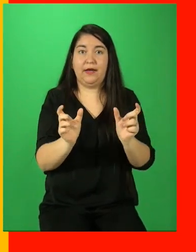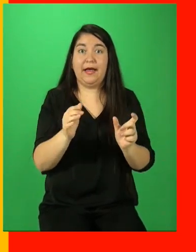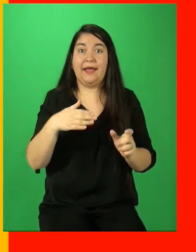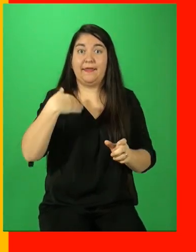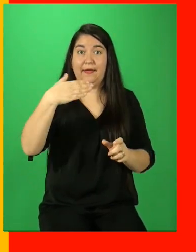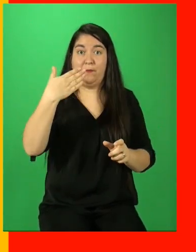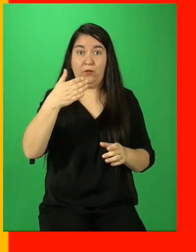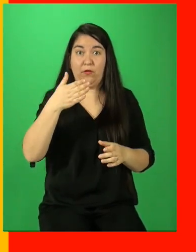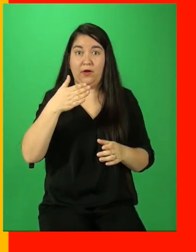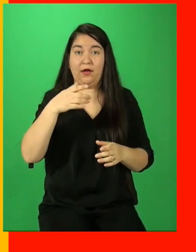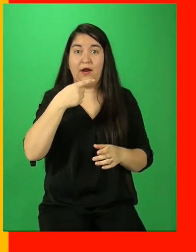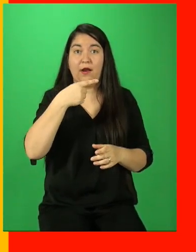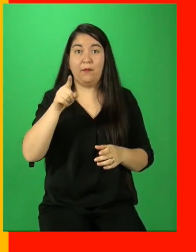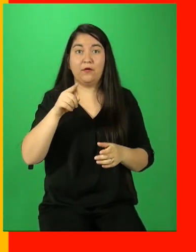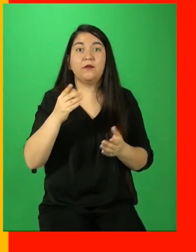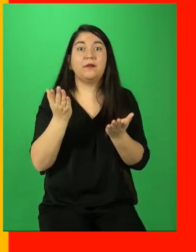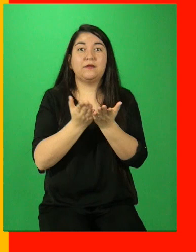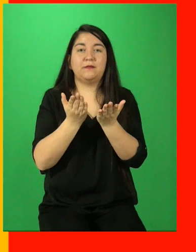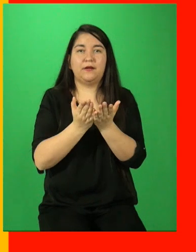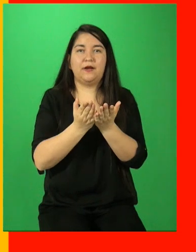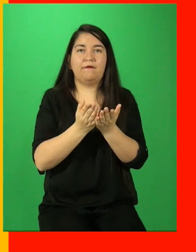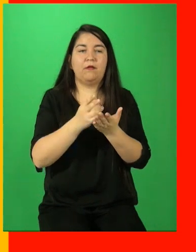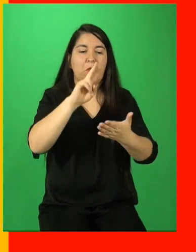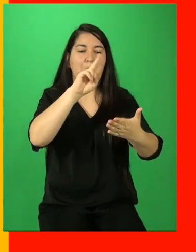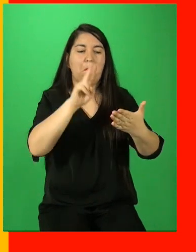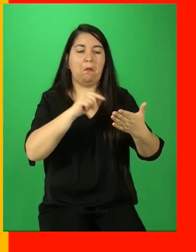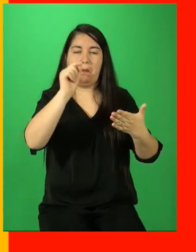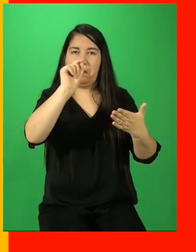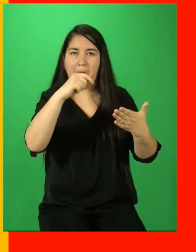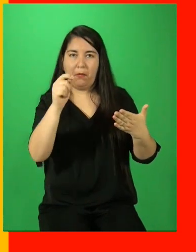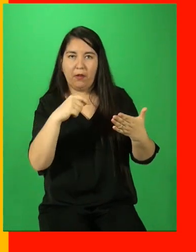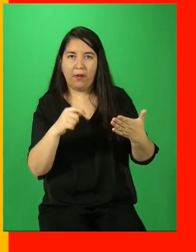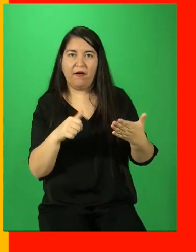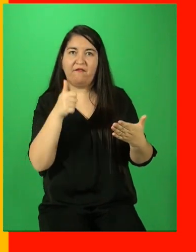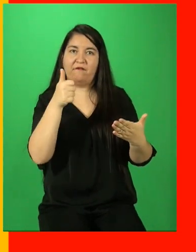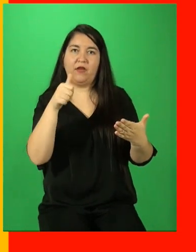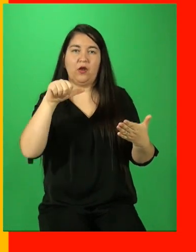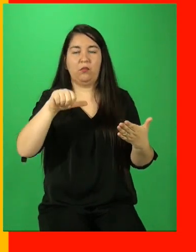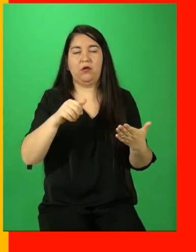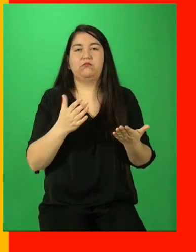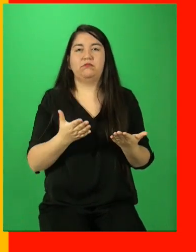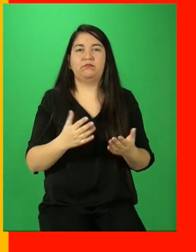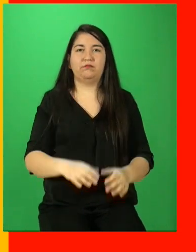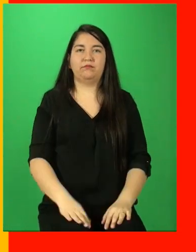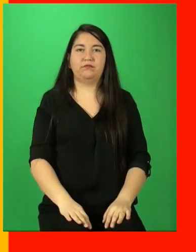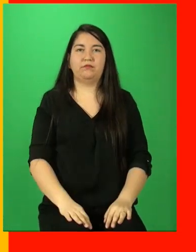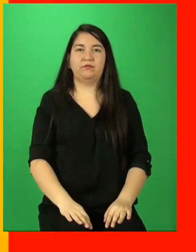inicio de esta, nosotros vamos a revisar si lo que ustedes hicieron está correcto.